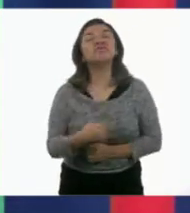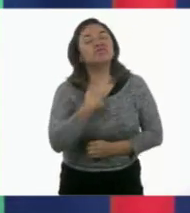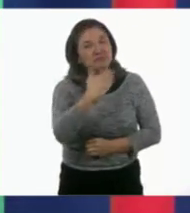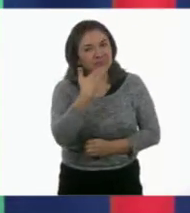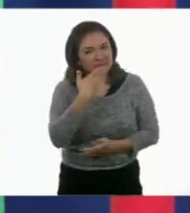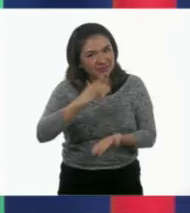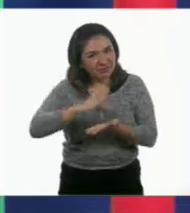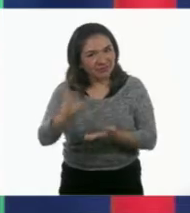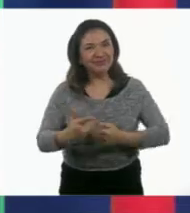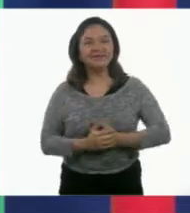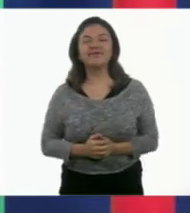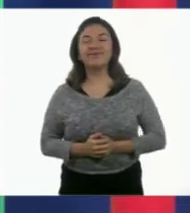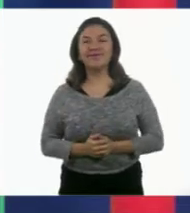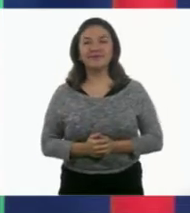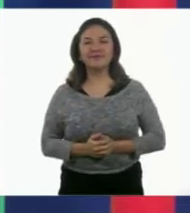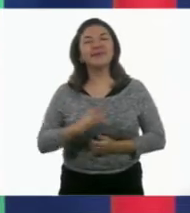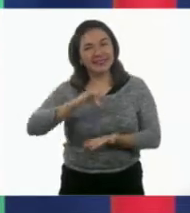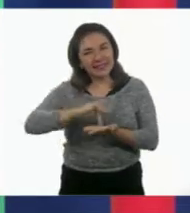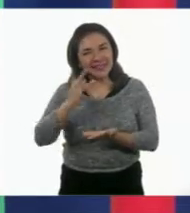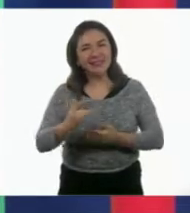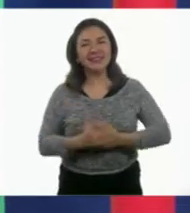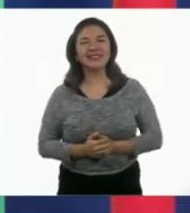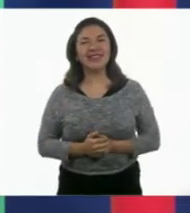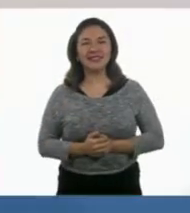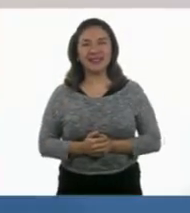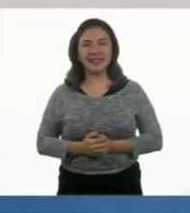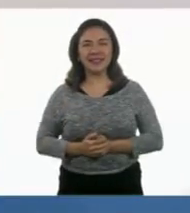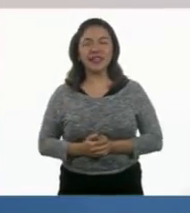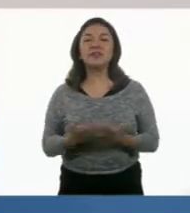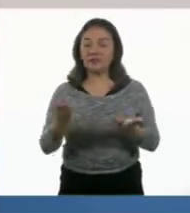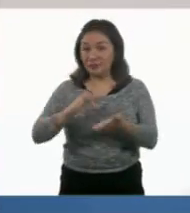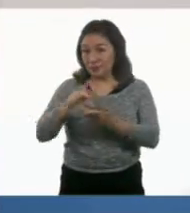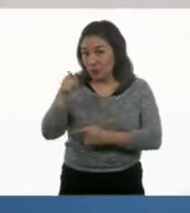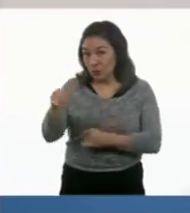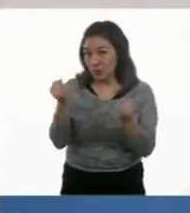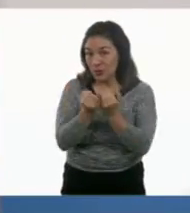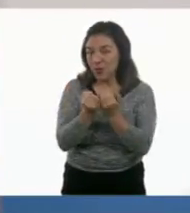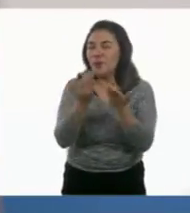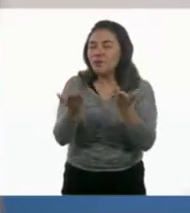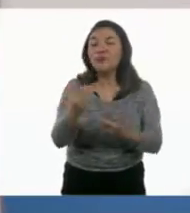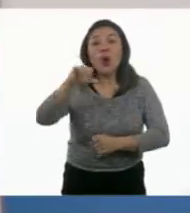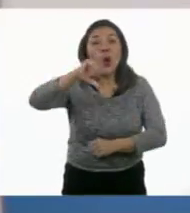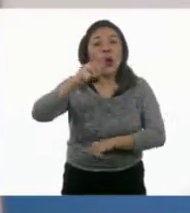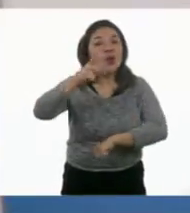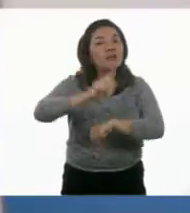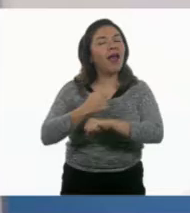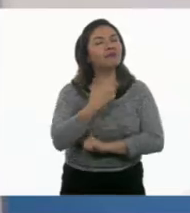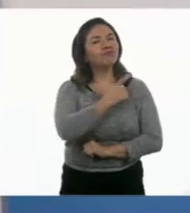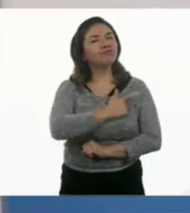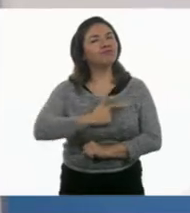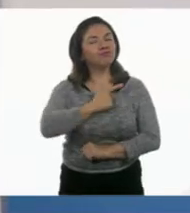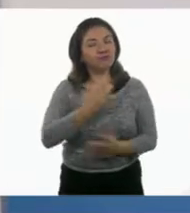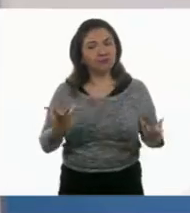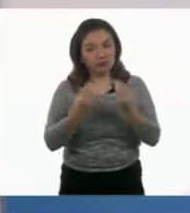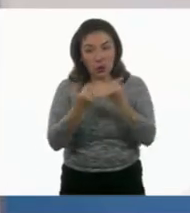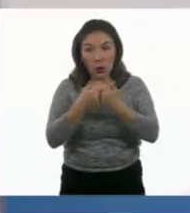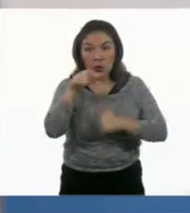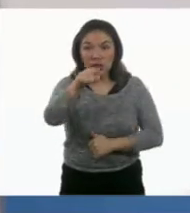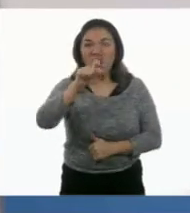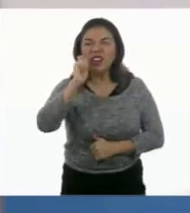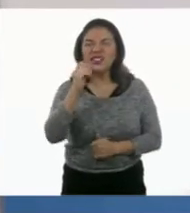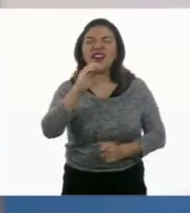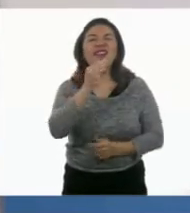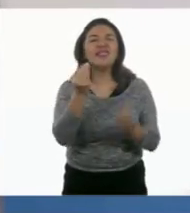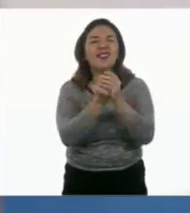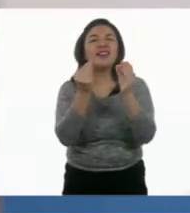bien. Muchas gracias. Gracias a usted. Amigos, hoy tenemos el gusto de estar con ustedes en esta clase de